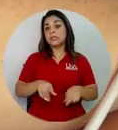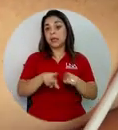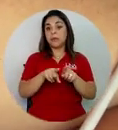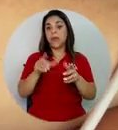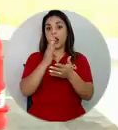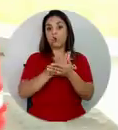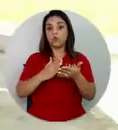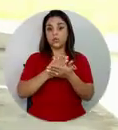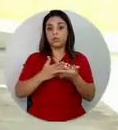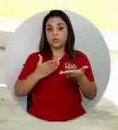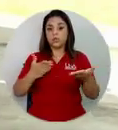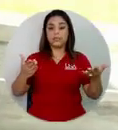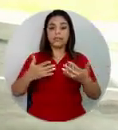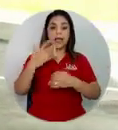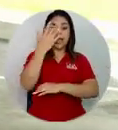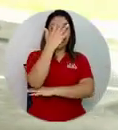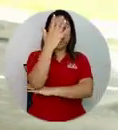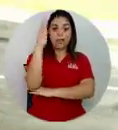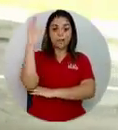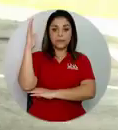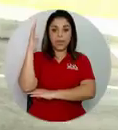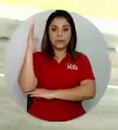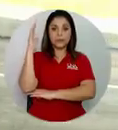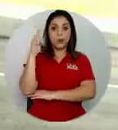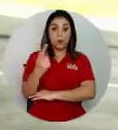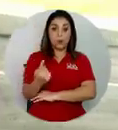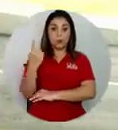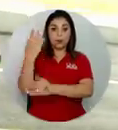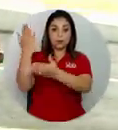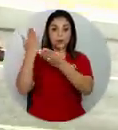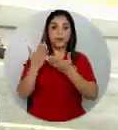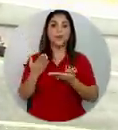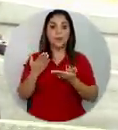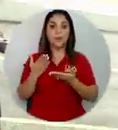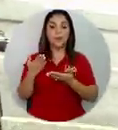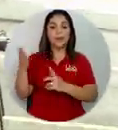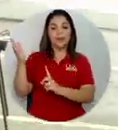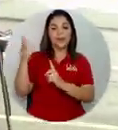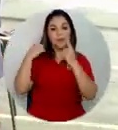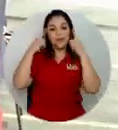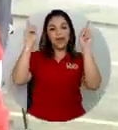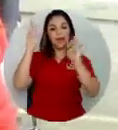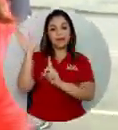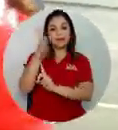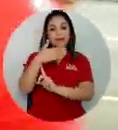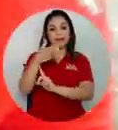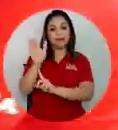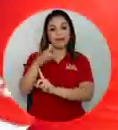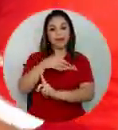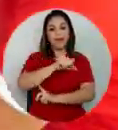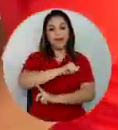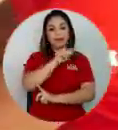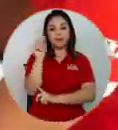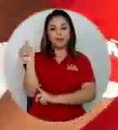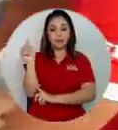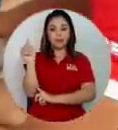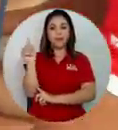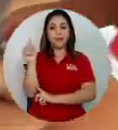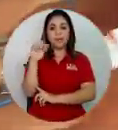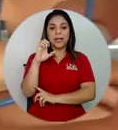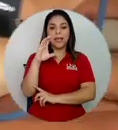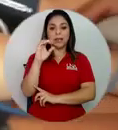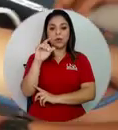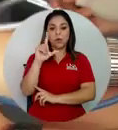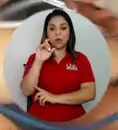inclusive algunas acciones ambientales, como una que recientemente nos dio la bandera azul ecológica en la